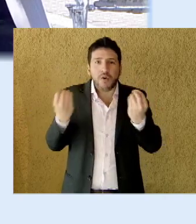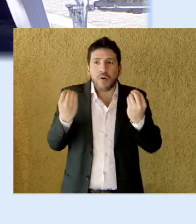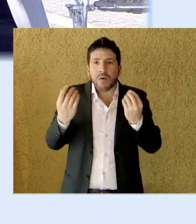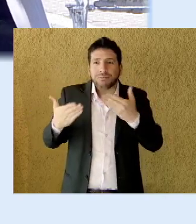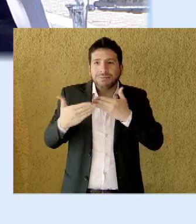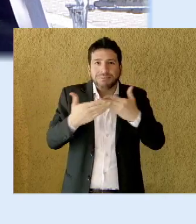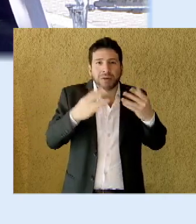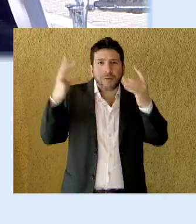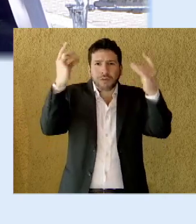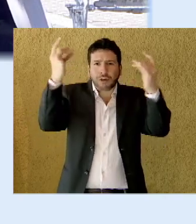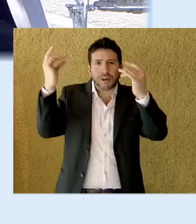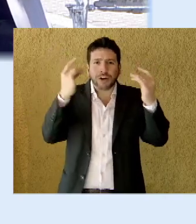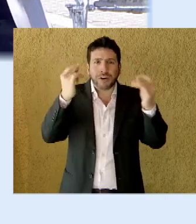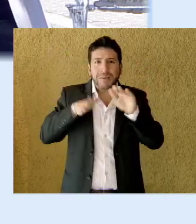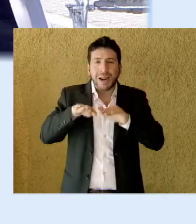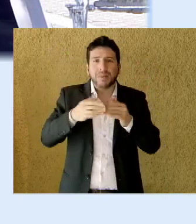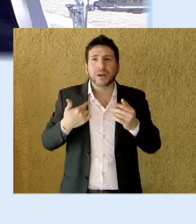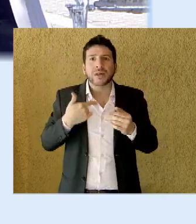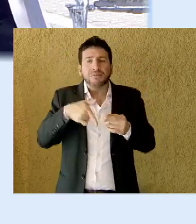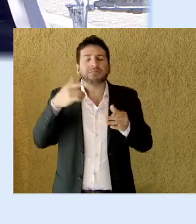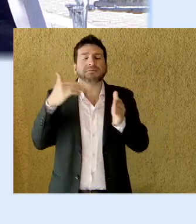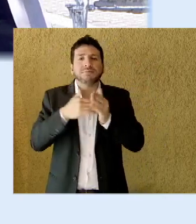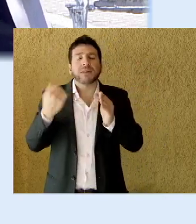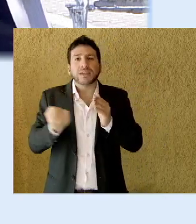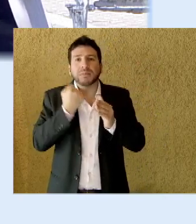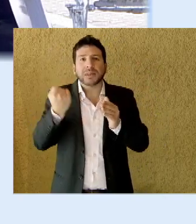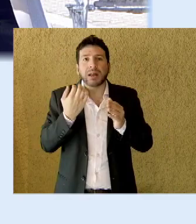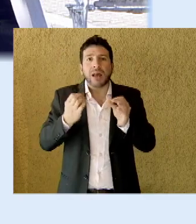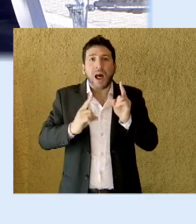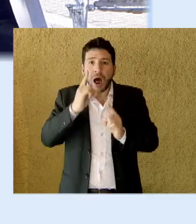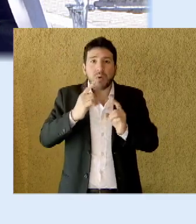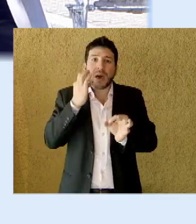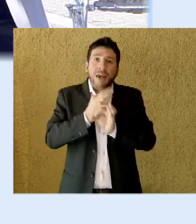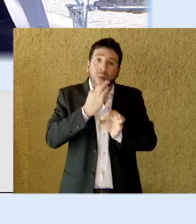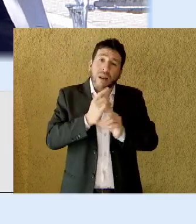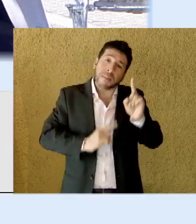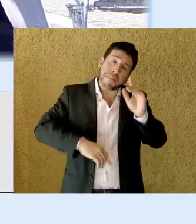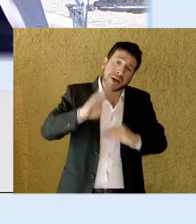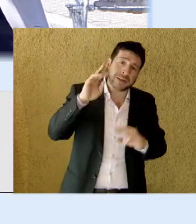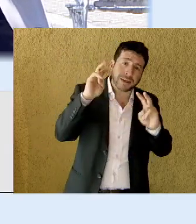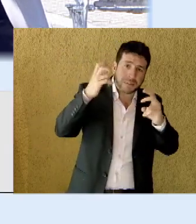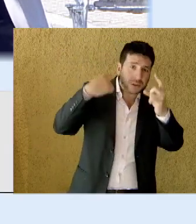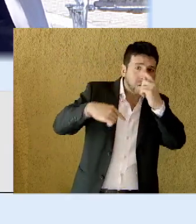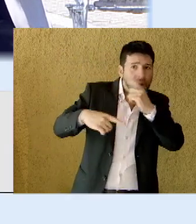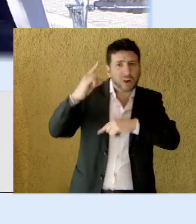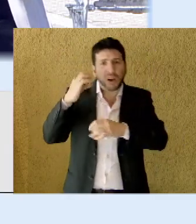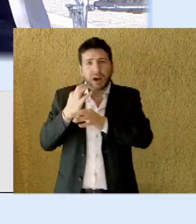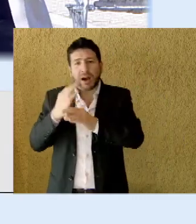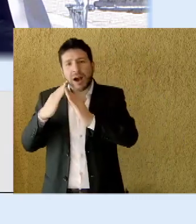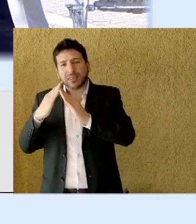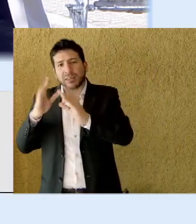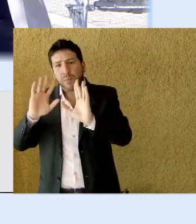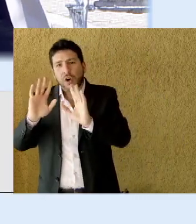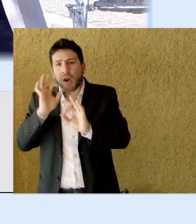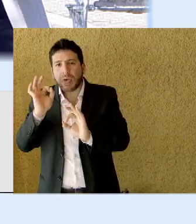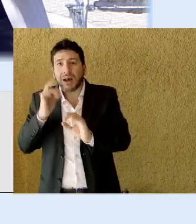quizás esta instancia es tan necesaria, porque en algunas casas a lo mejor se habla más, en otras se hablará menos, en algunas se practica